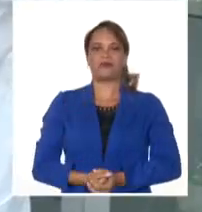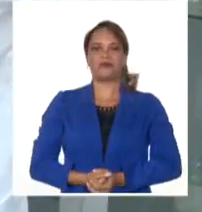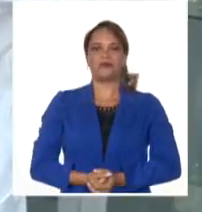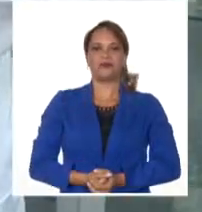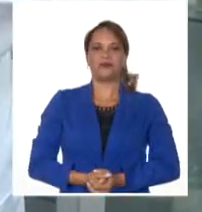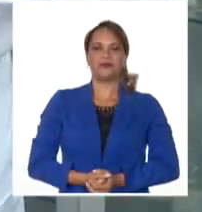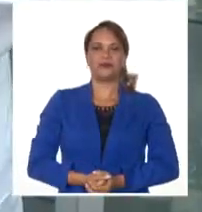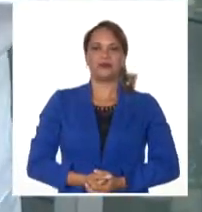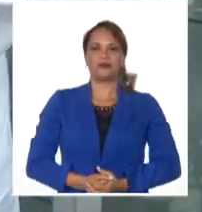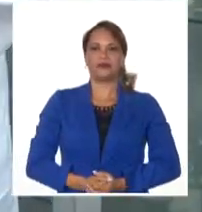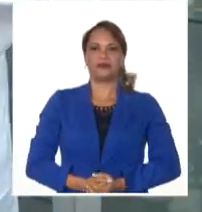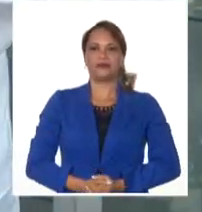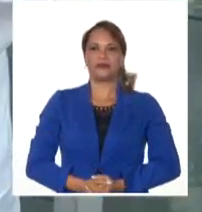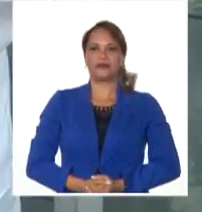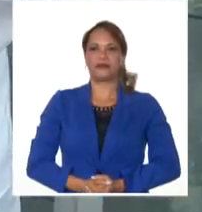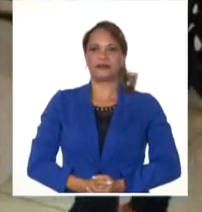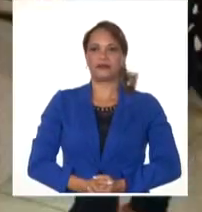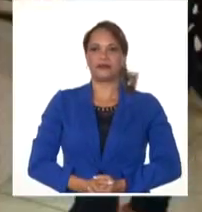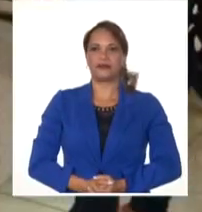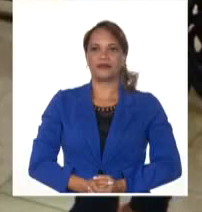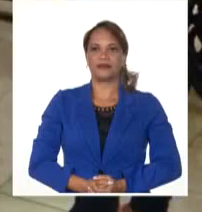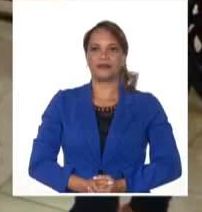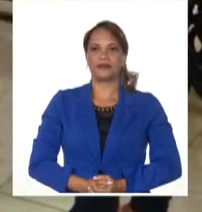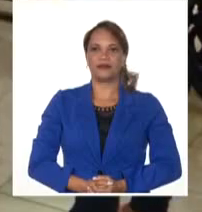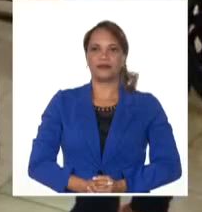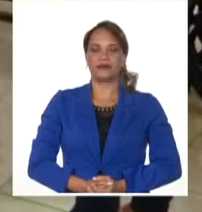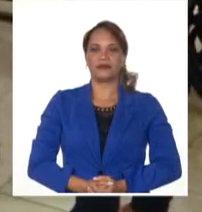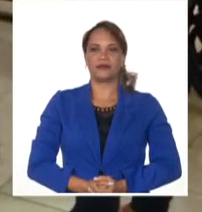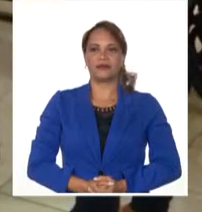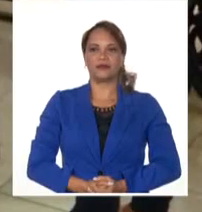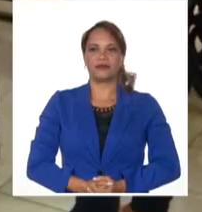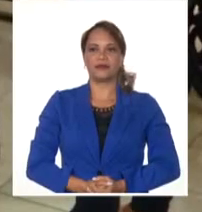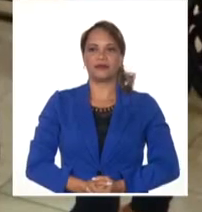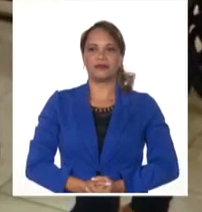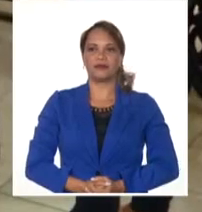Venezuela, Rafael Alemáñez, Michael Molina y Amalia Ramos para el Sistema Informativo de la Televisión Cubana.